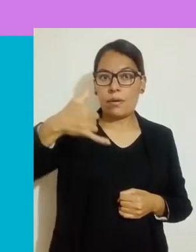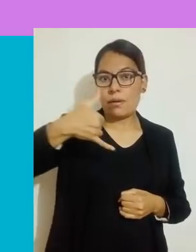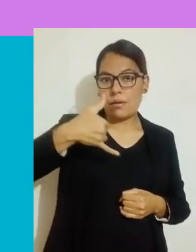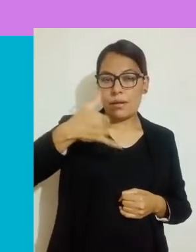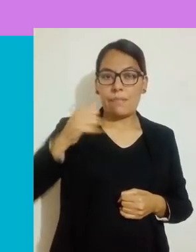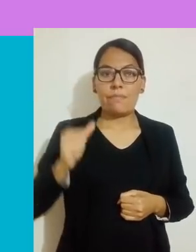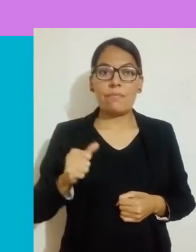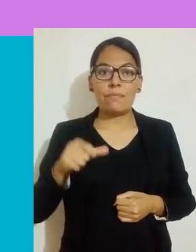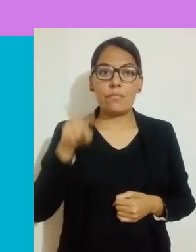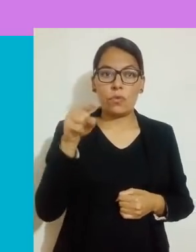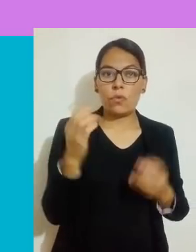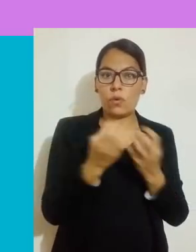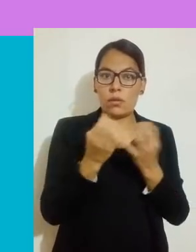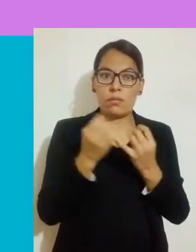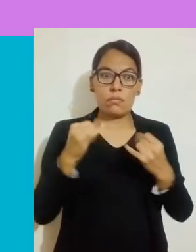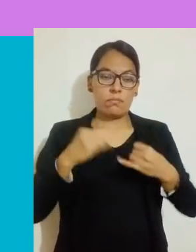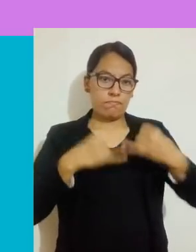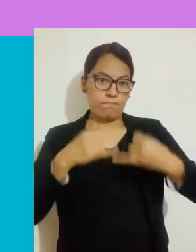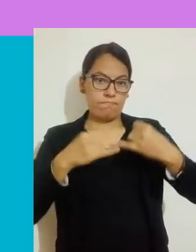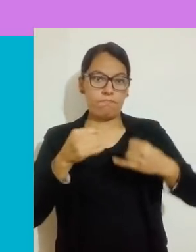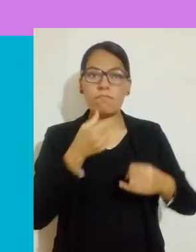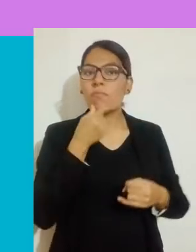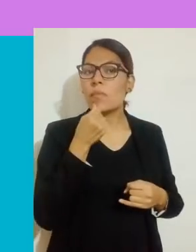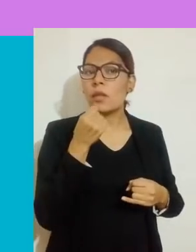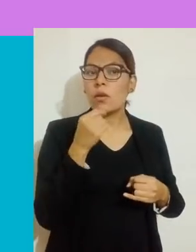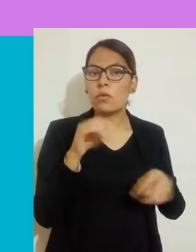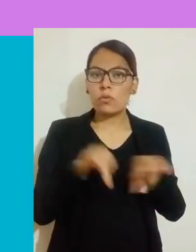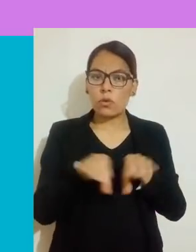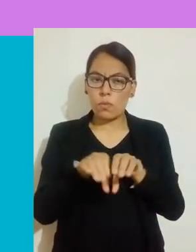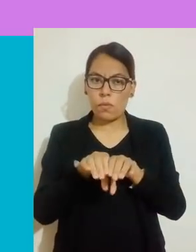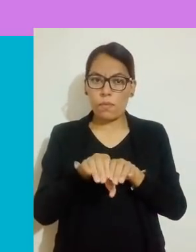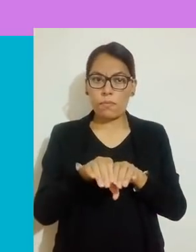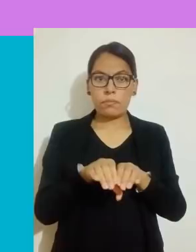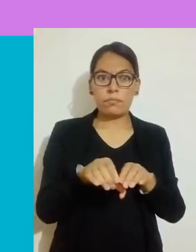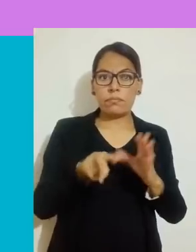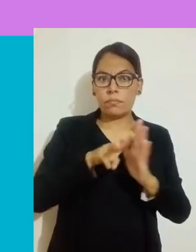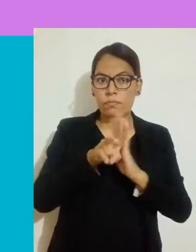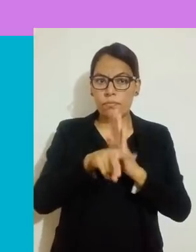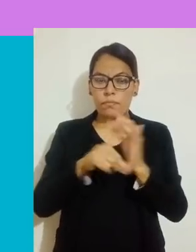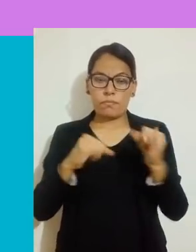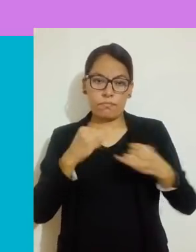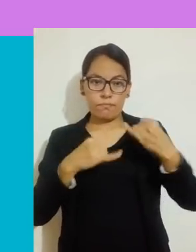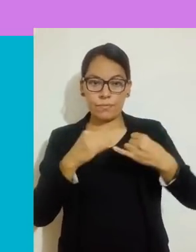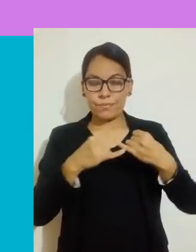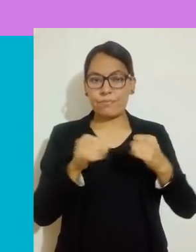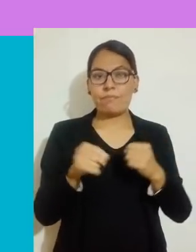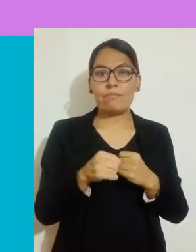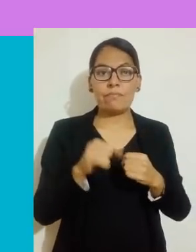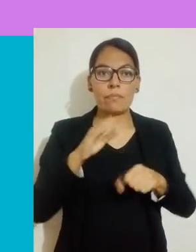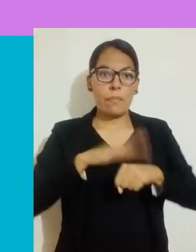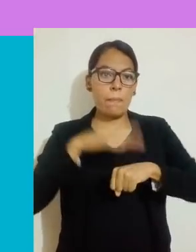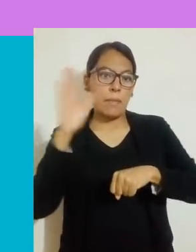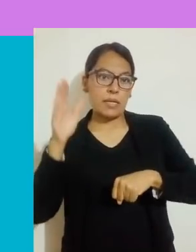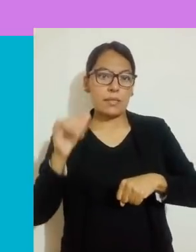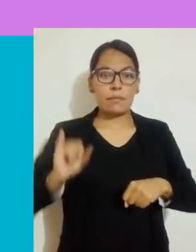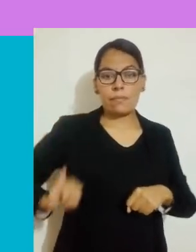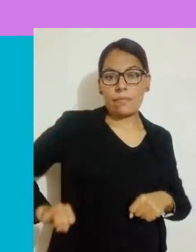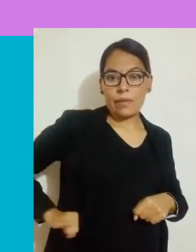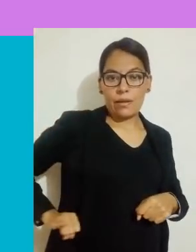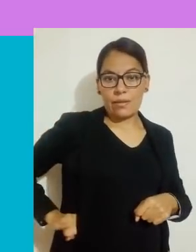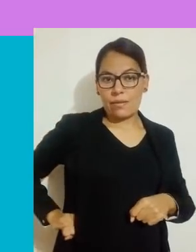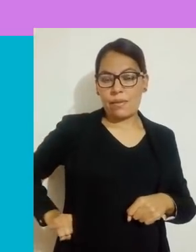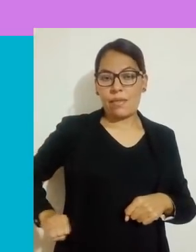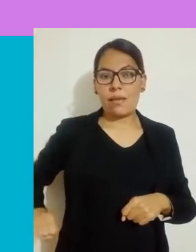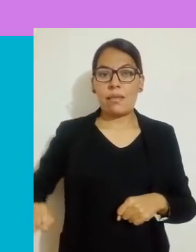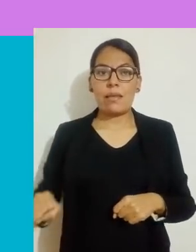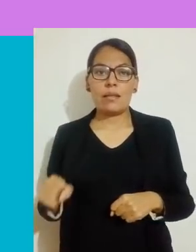cosas más que solo ver o escuchar. También está Academons, que es